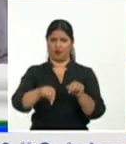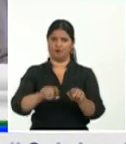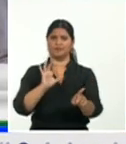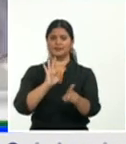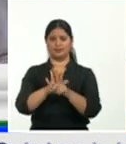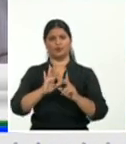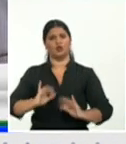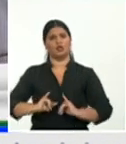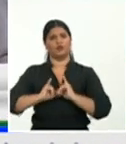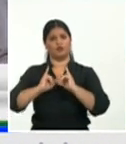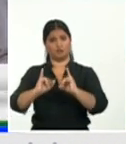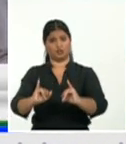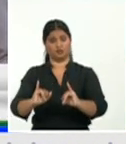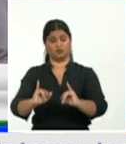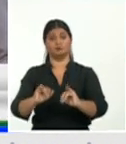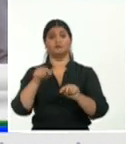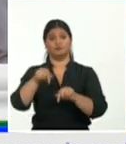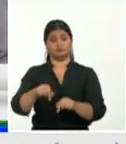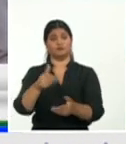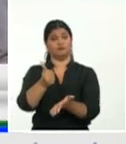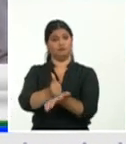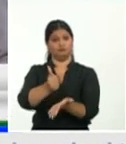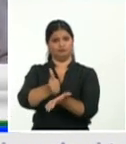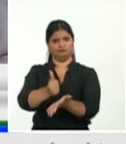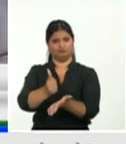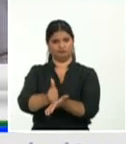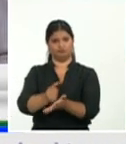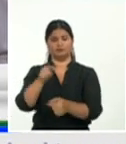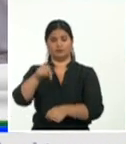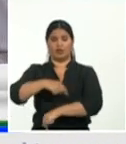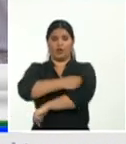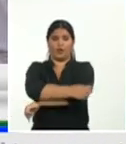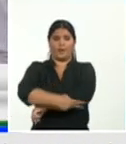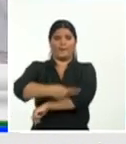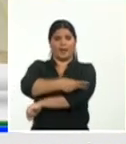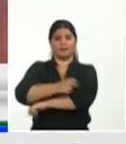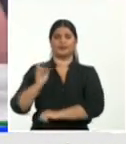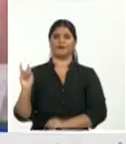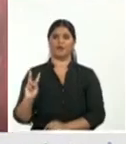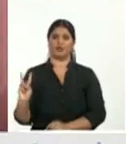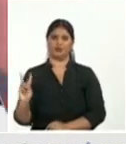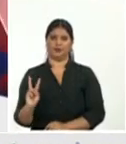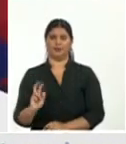informativo desde Caracas, la capital de la República Bolivariana de Venezuela.